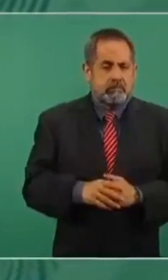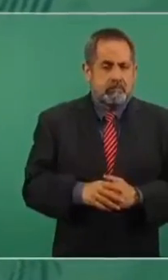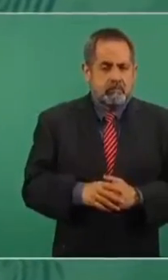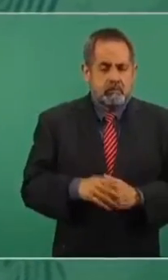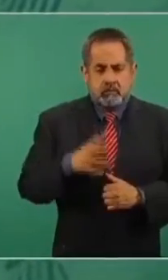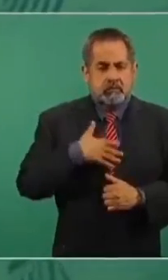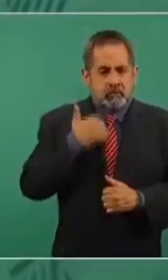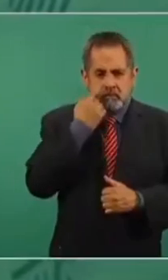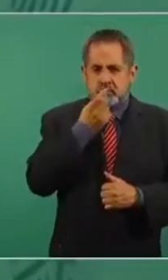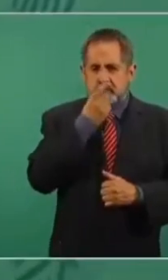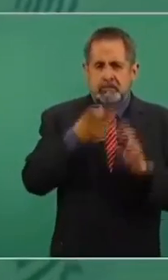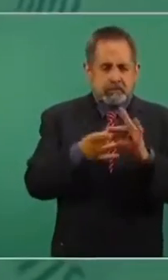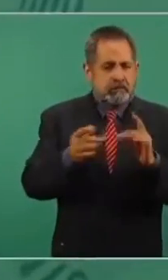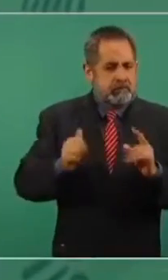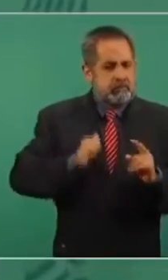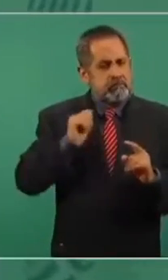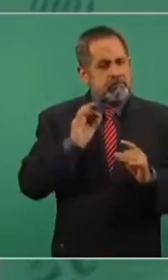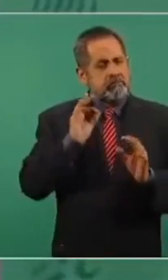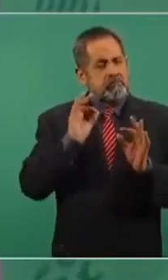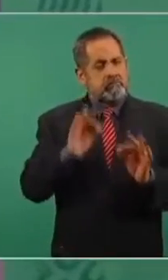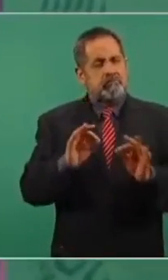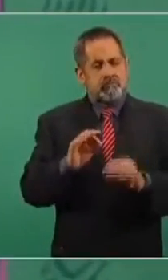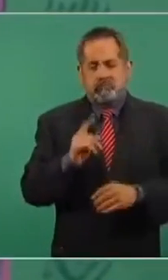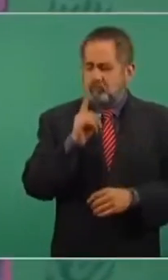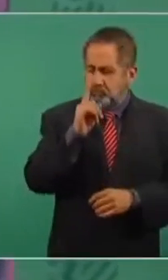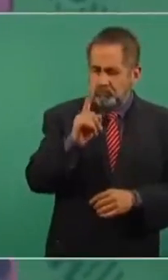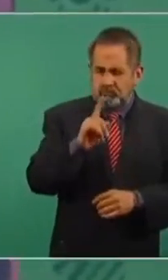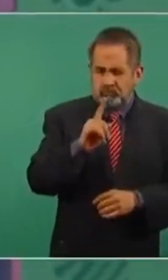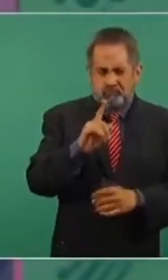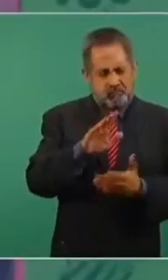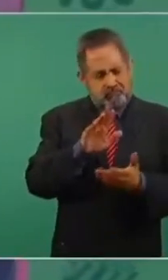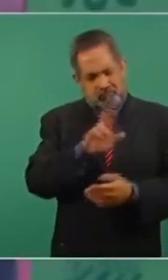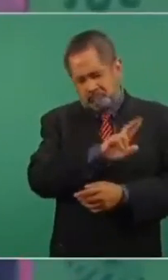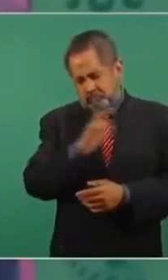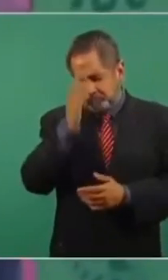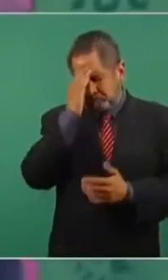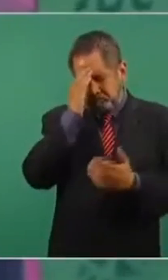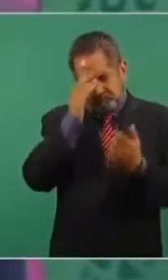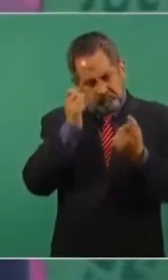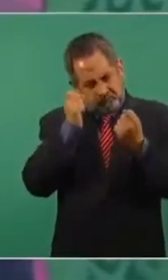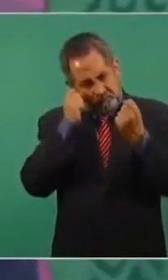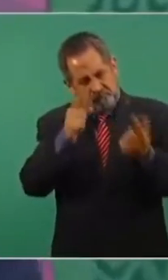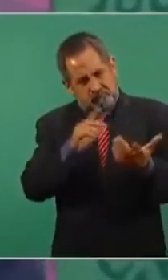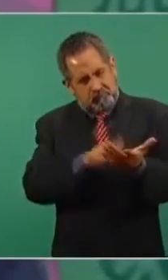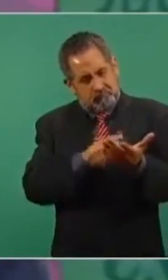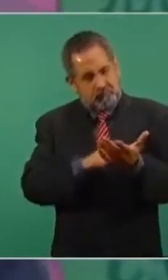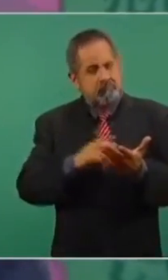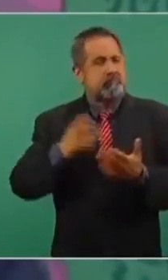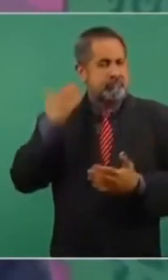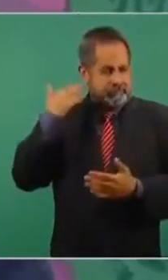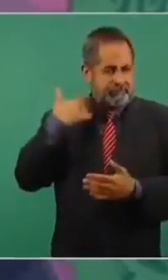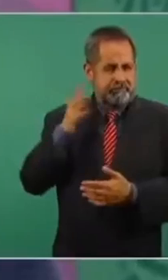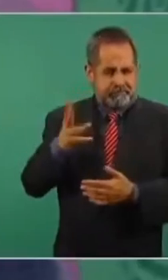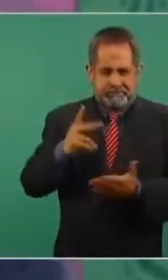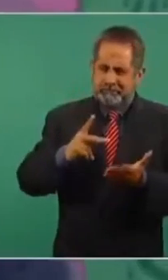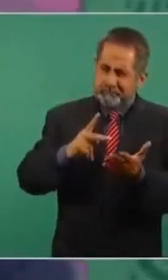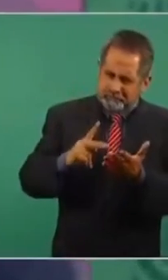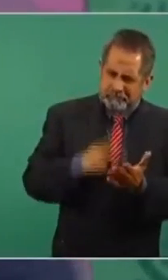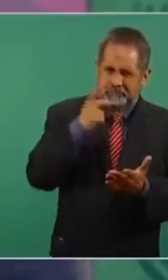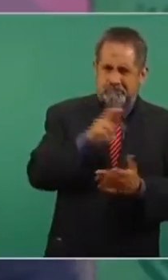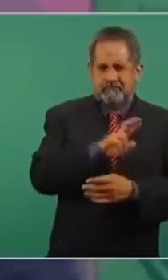también aquí aprovechar para hacerle un gran reconocimiento, ya lo hicimos, pero